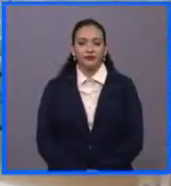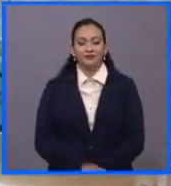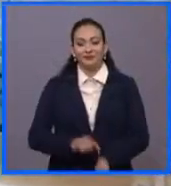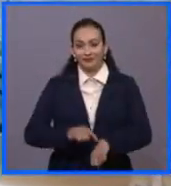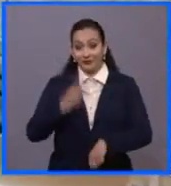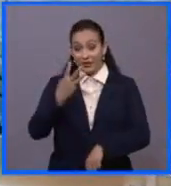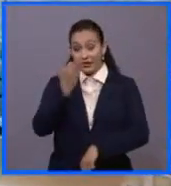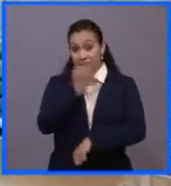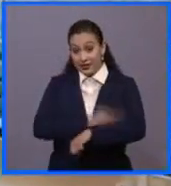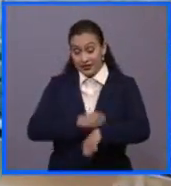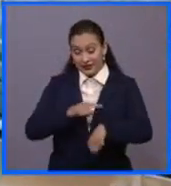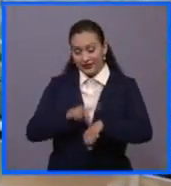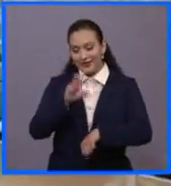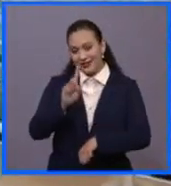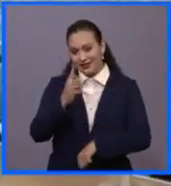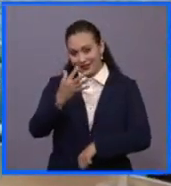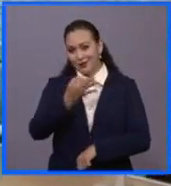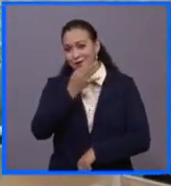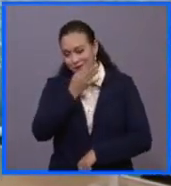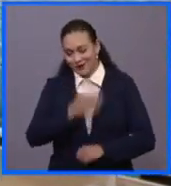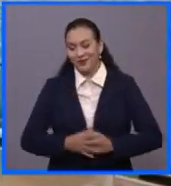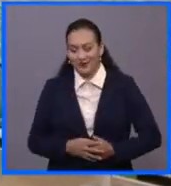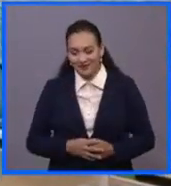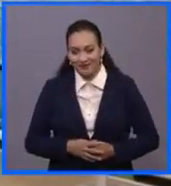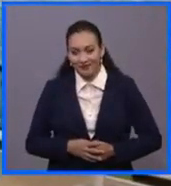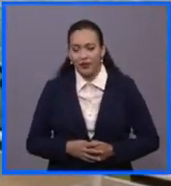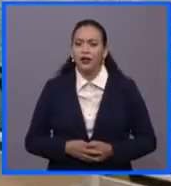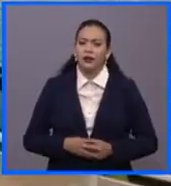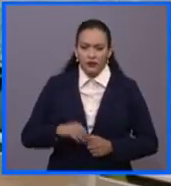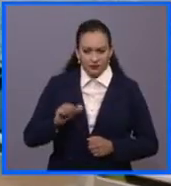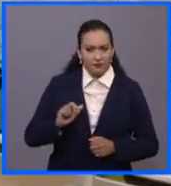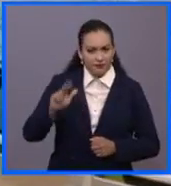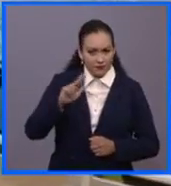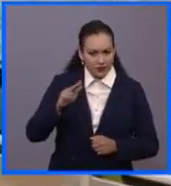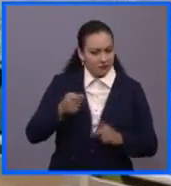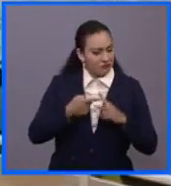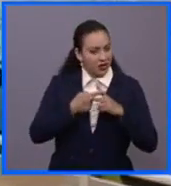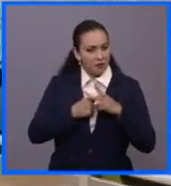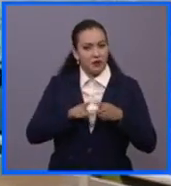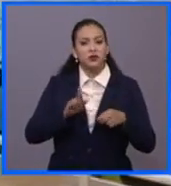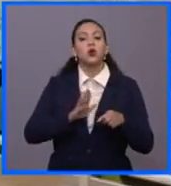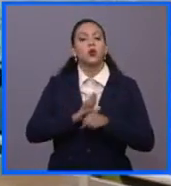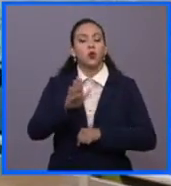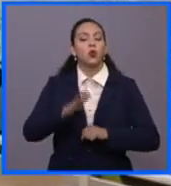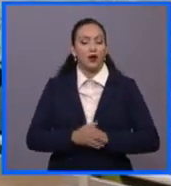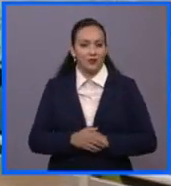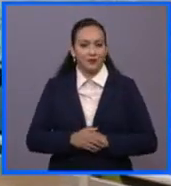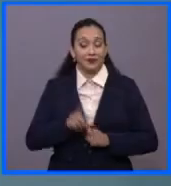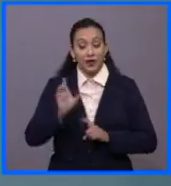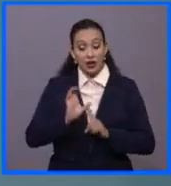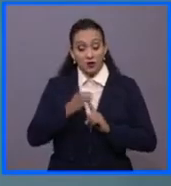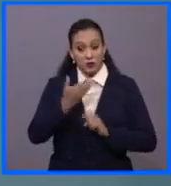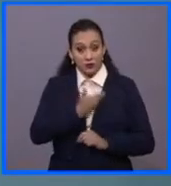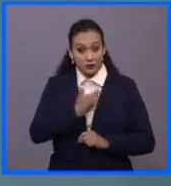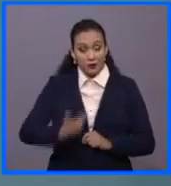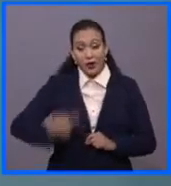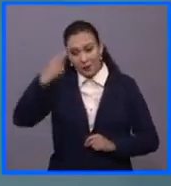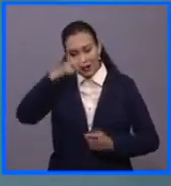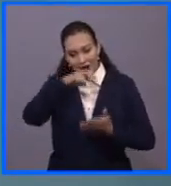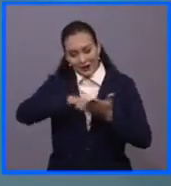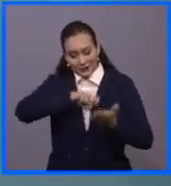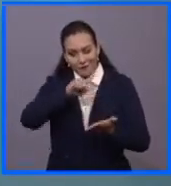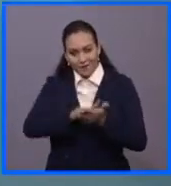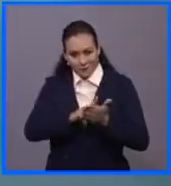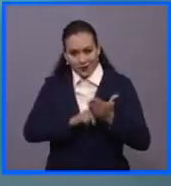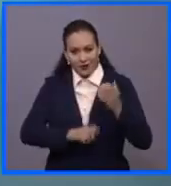De la tarde con 35 minutos. Este martes entró en vigor el decreto que crea la Comisión Presidencial para la Reforma